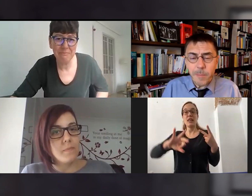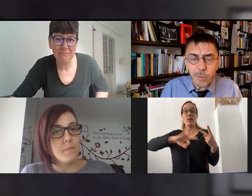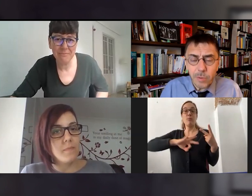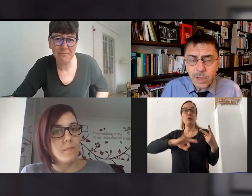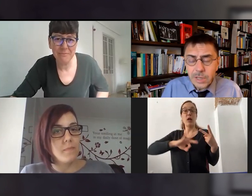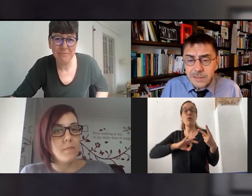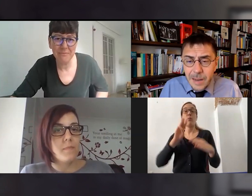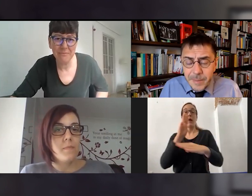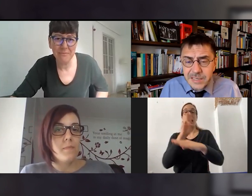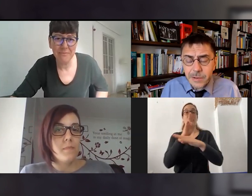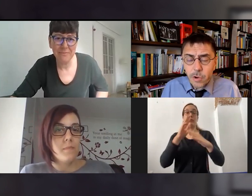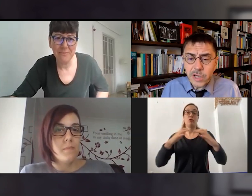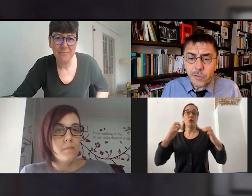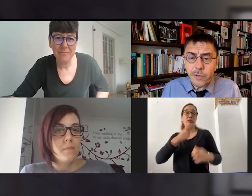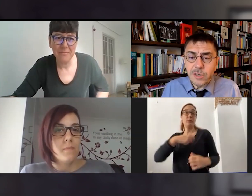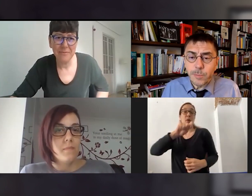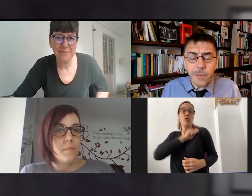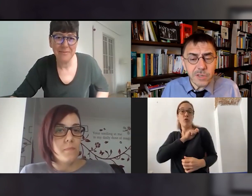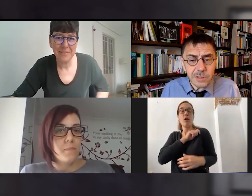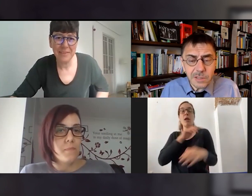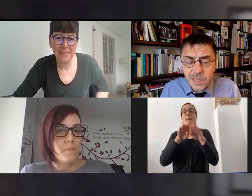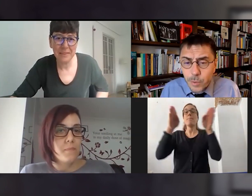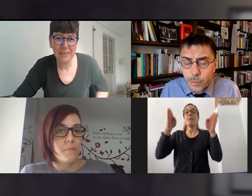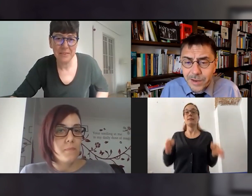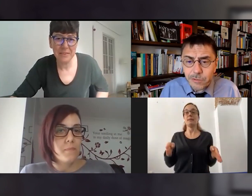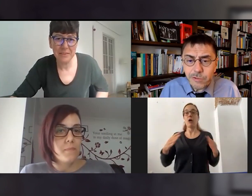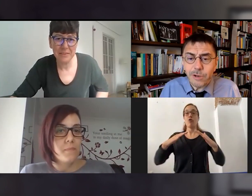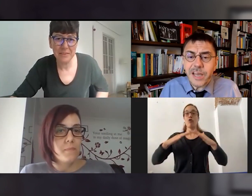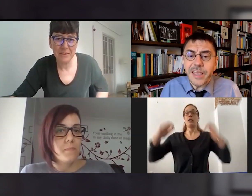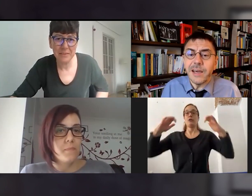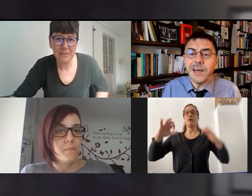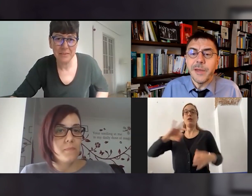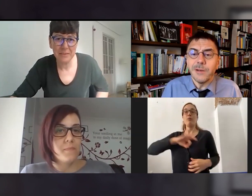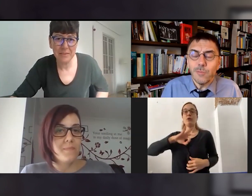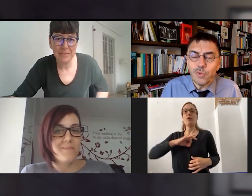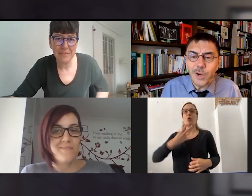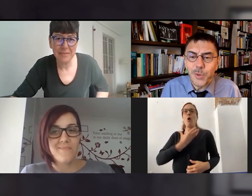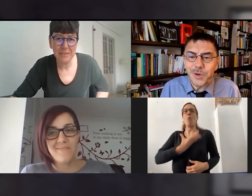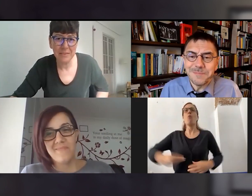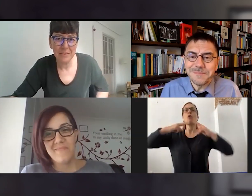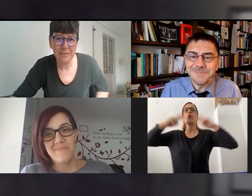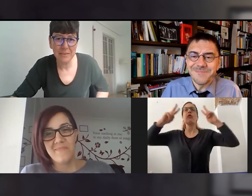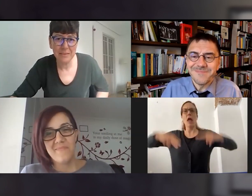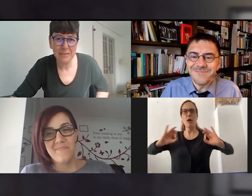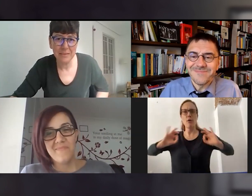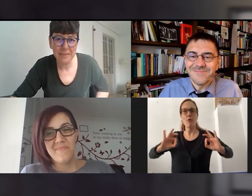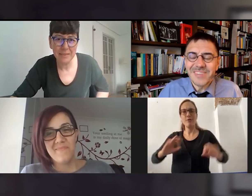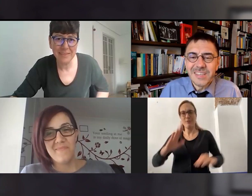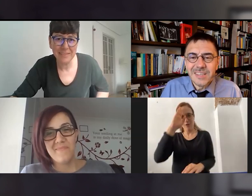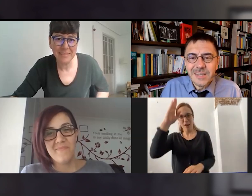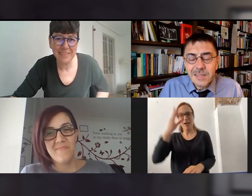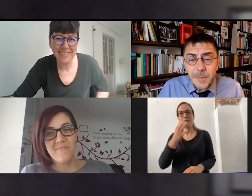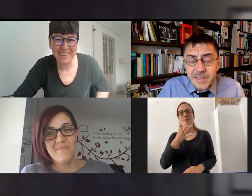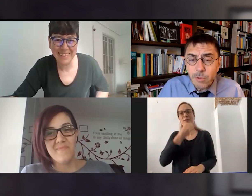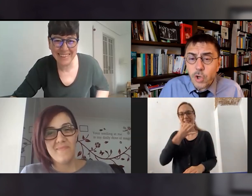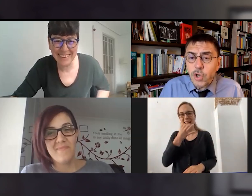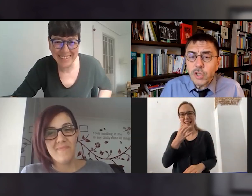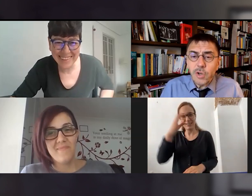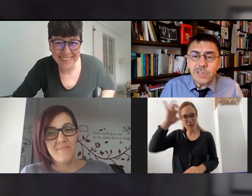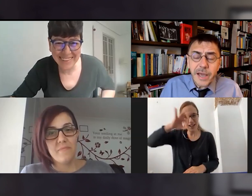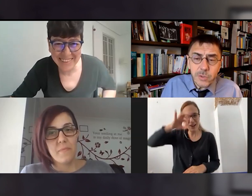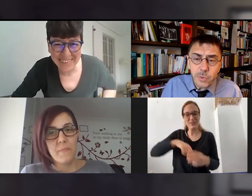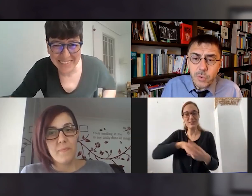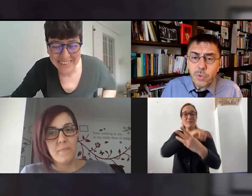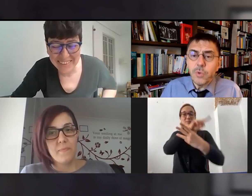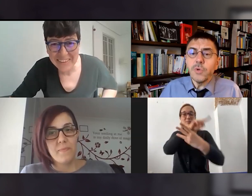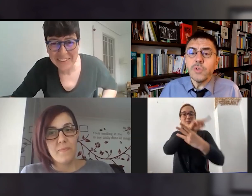español y miembro de la mesa del Congreso de los Diputados y murciano donde los haya. Javier, un saludo. Buenas tardes, Juan Carlos. También tenemos con